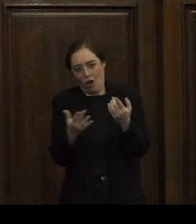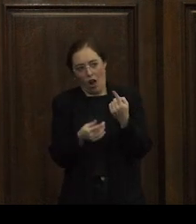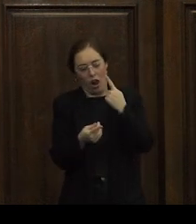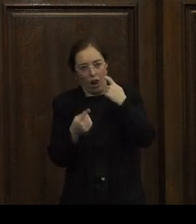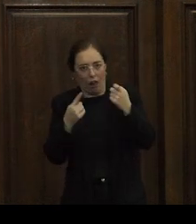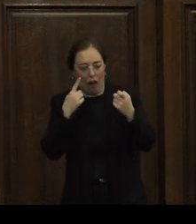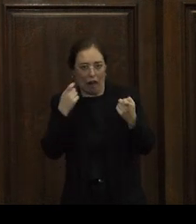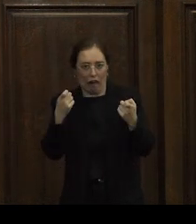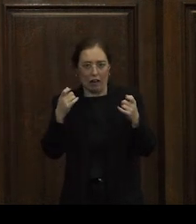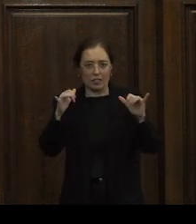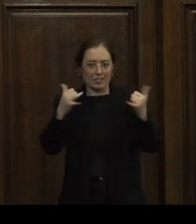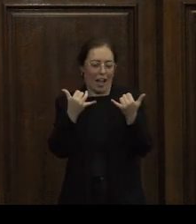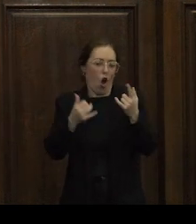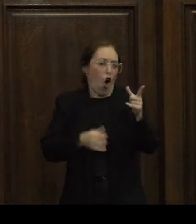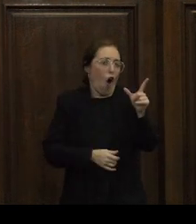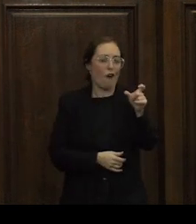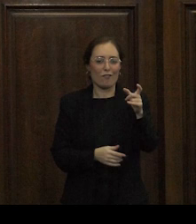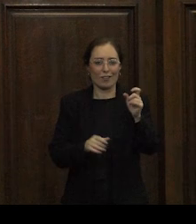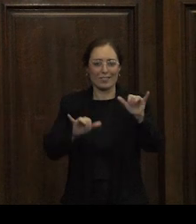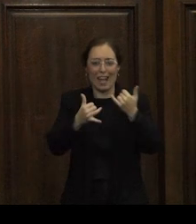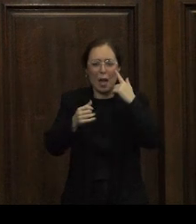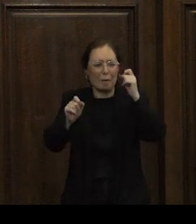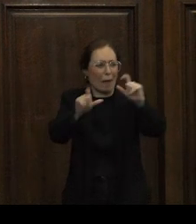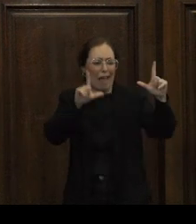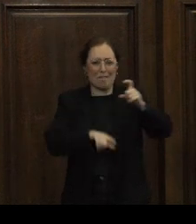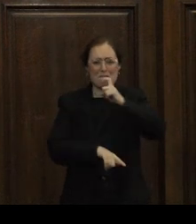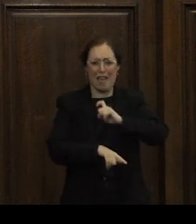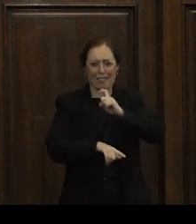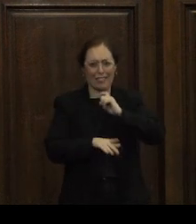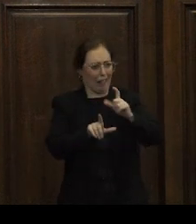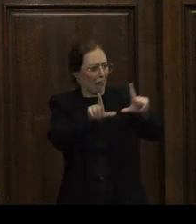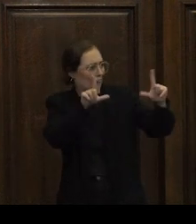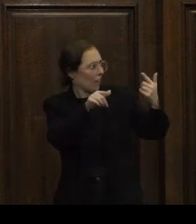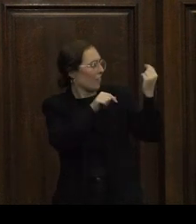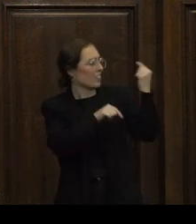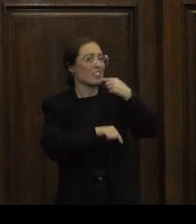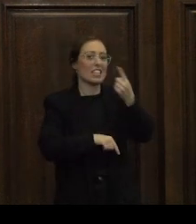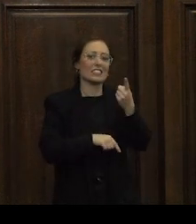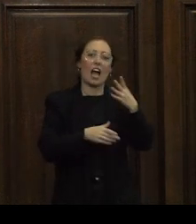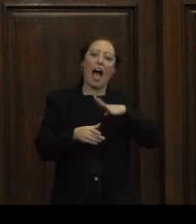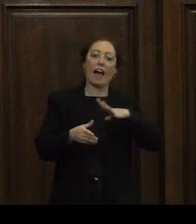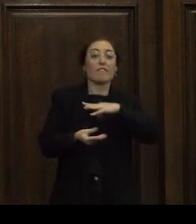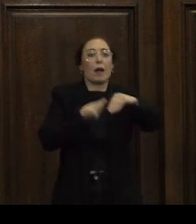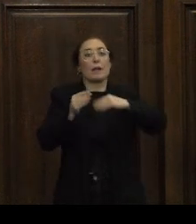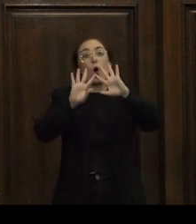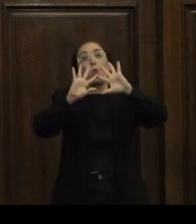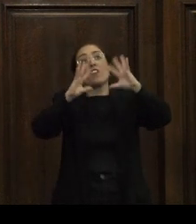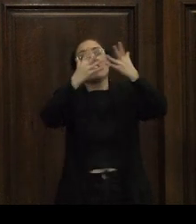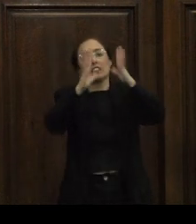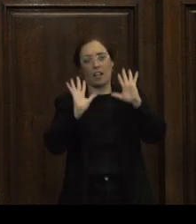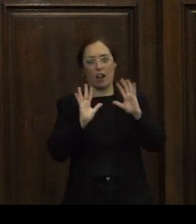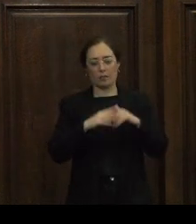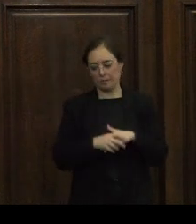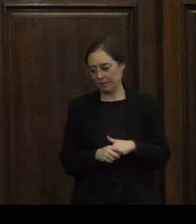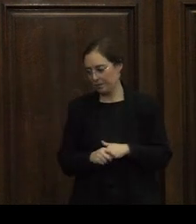que es insoslayable, ¿no? Es obvio que estas imágenes mienten cuando fingen ser